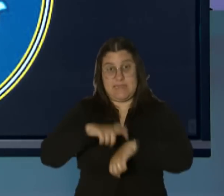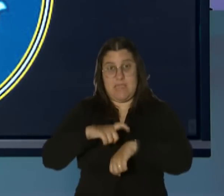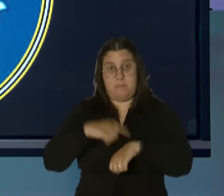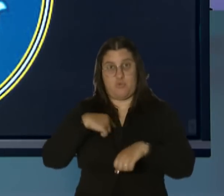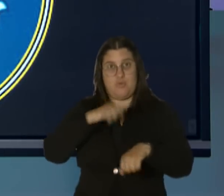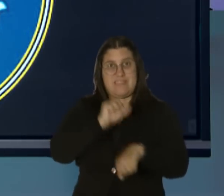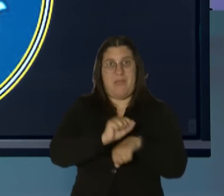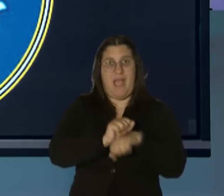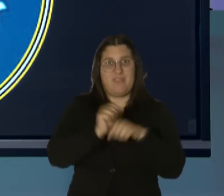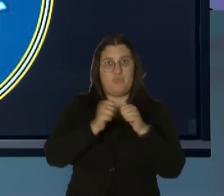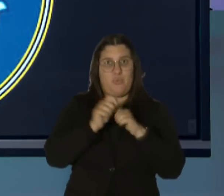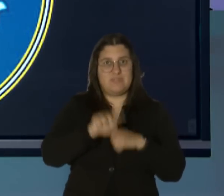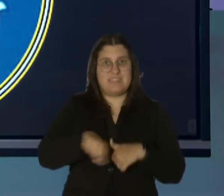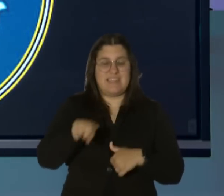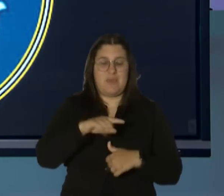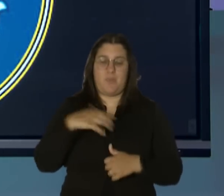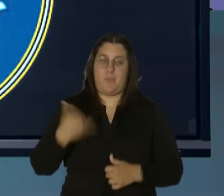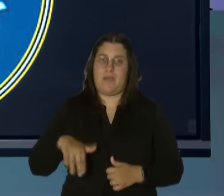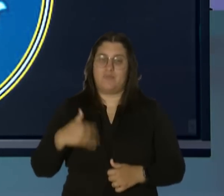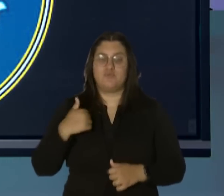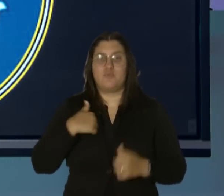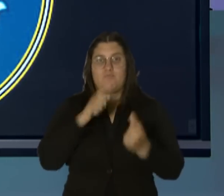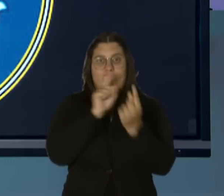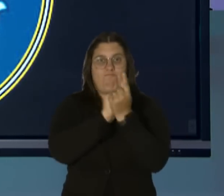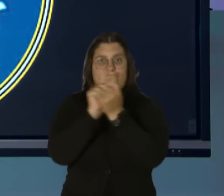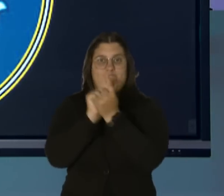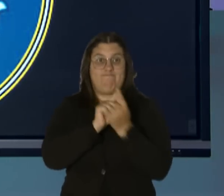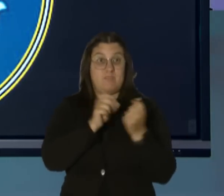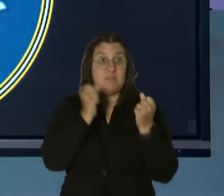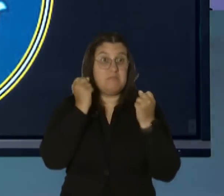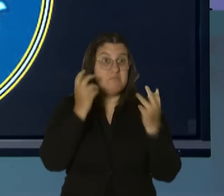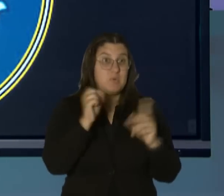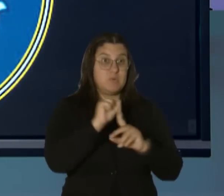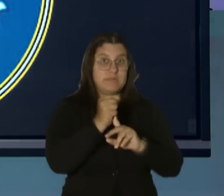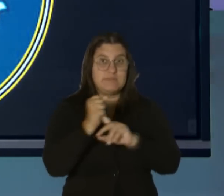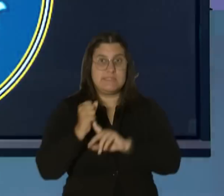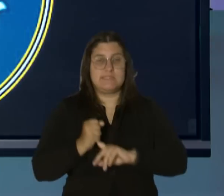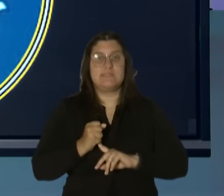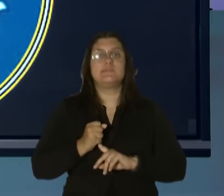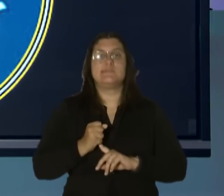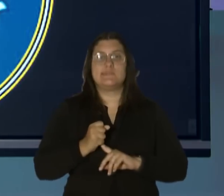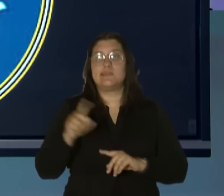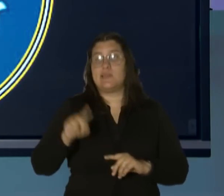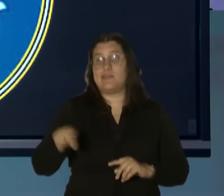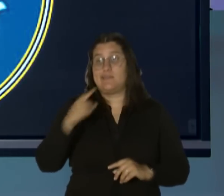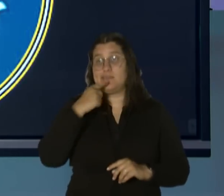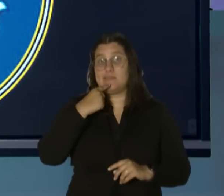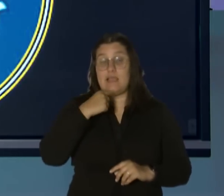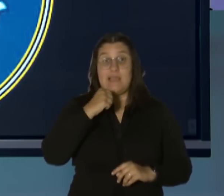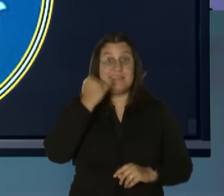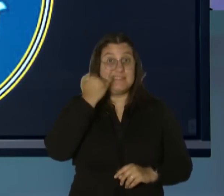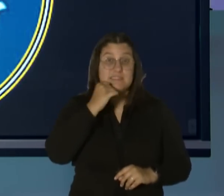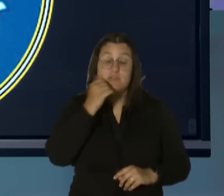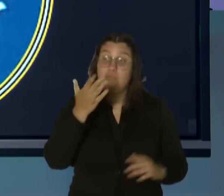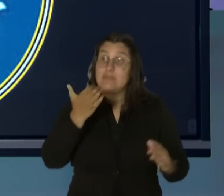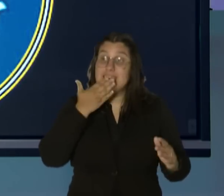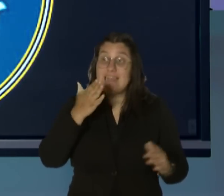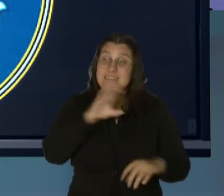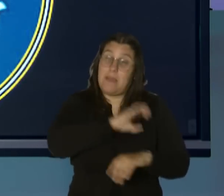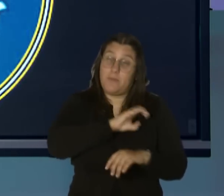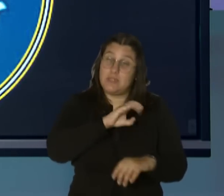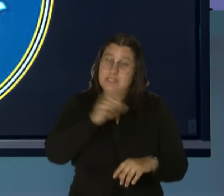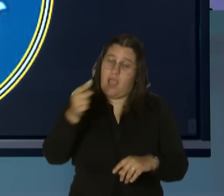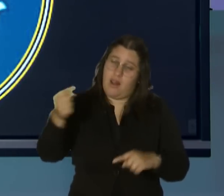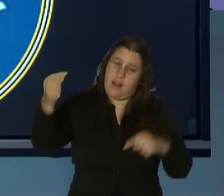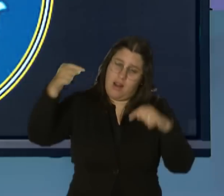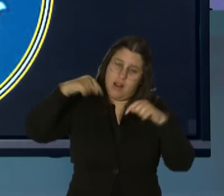con ustedes, conocí muchísimos casos que ellos dicen, si no hubiera sido por el agente que llegó hasta el lugar donde yo